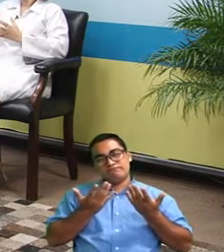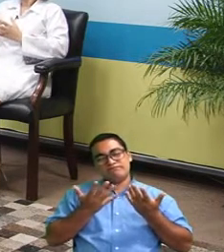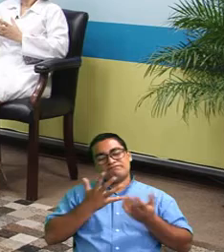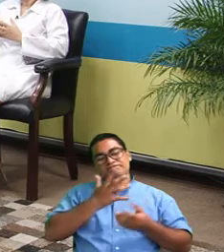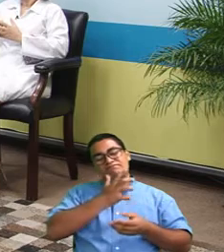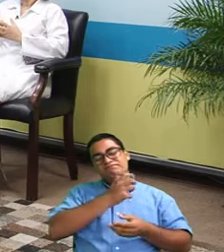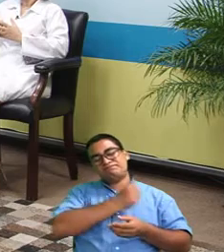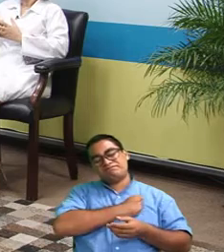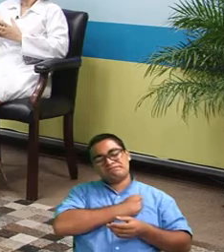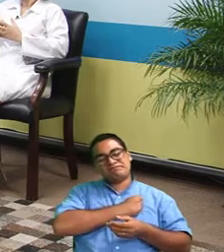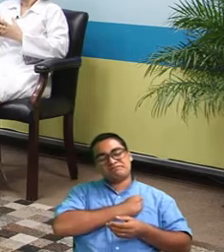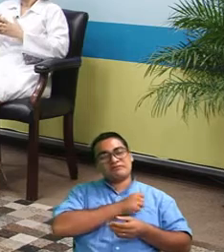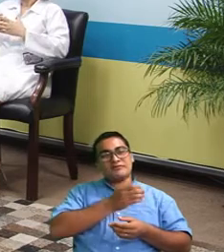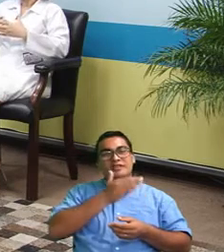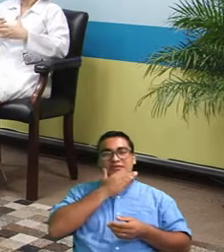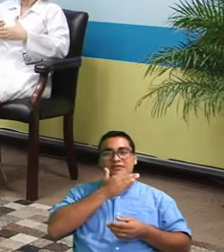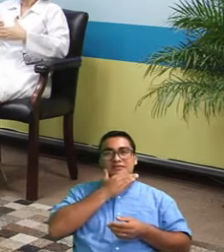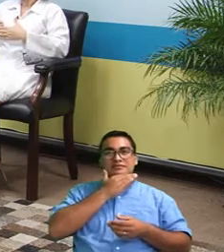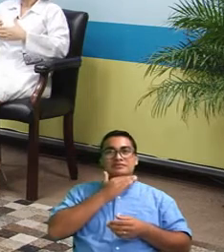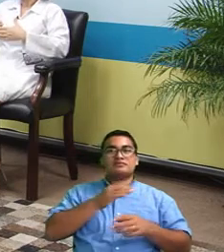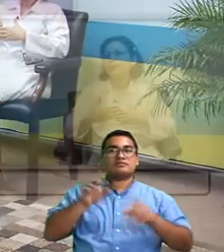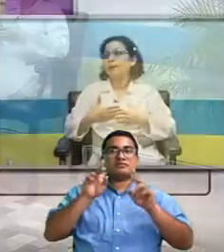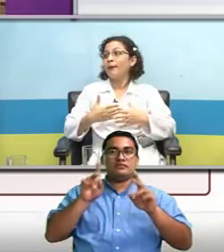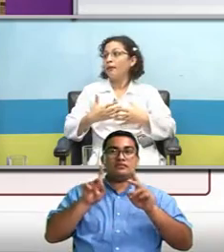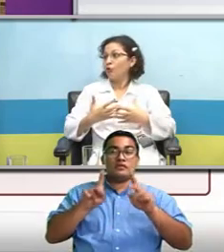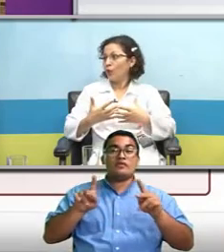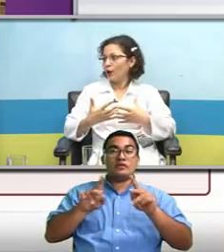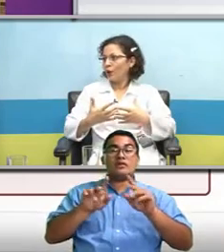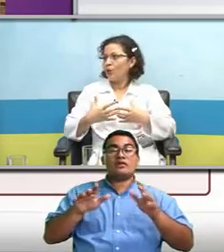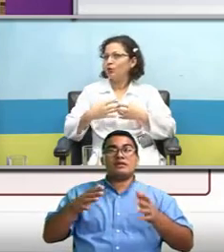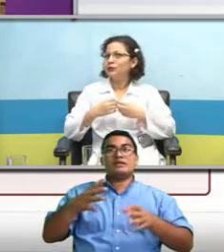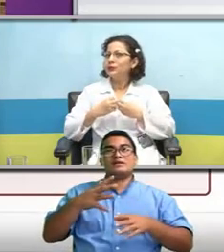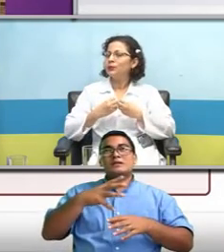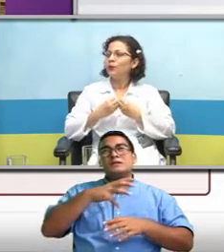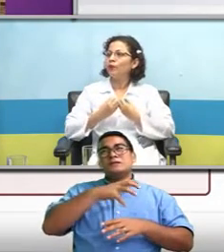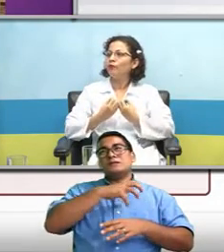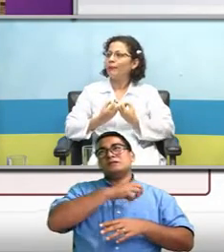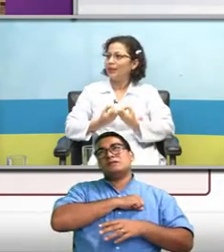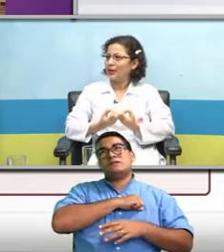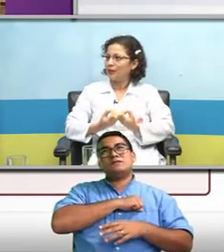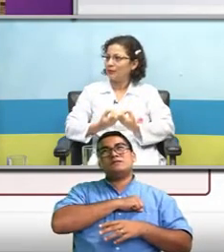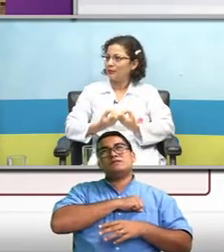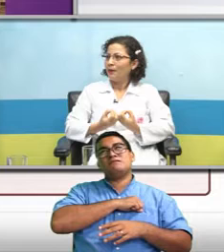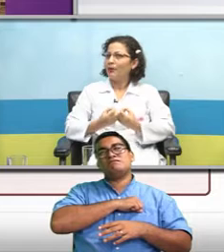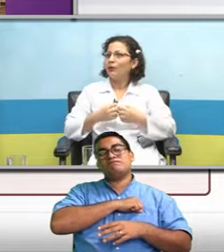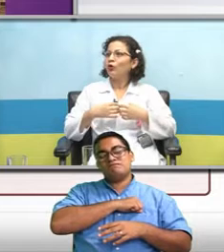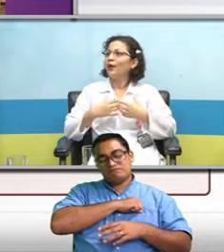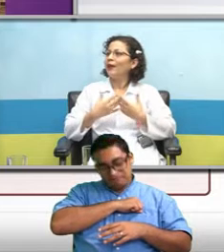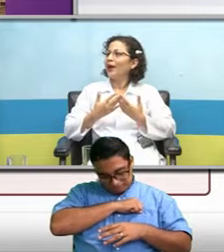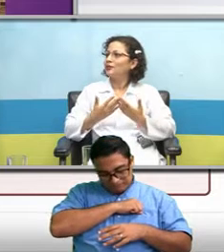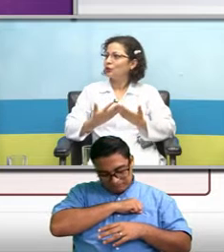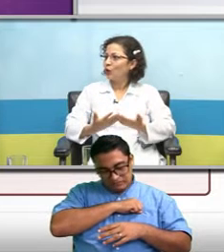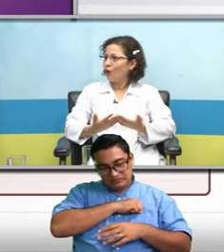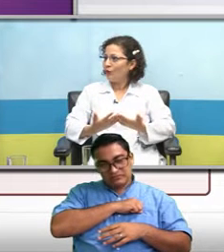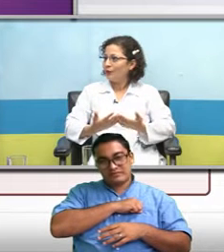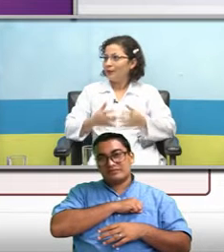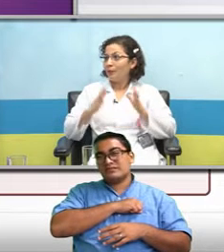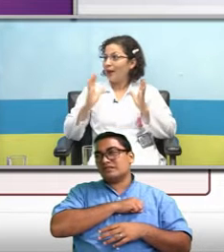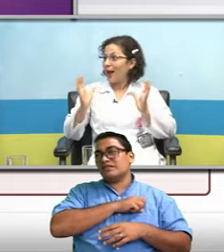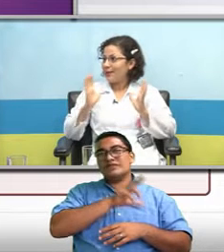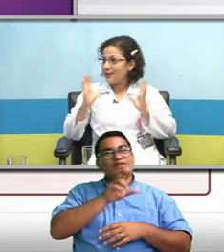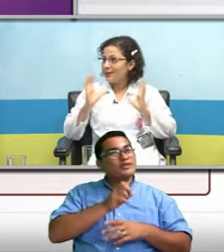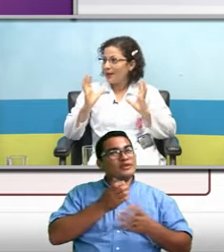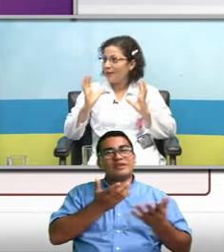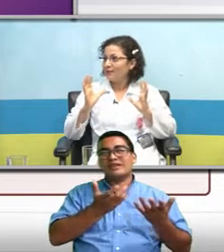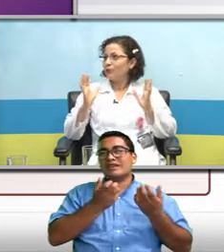destructivo, es como la paciente pasa por una etapa de duelo, es como que se te muere un familiar. Primero la negación, después